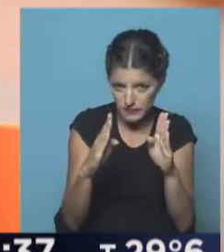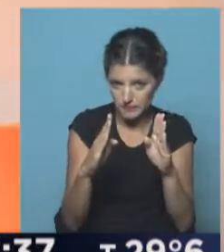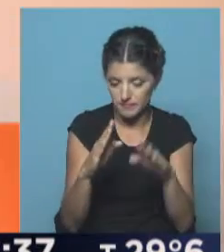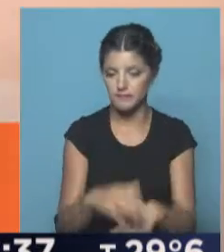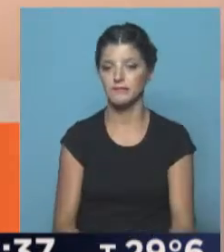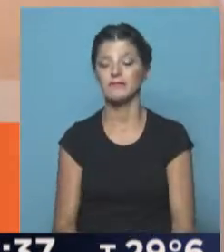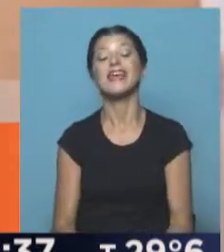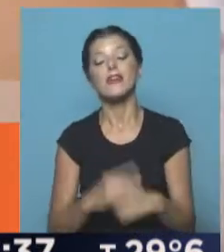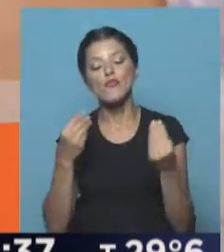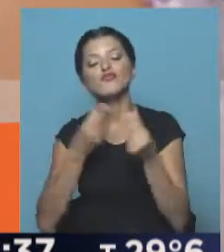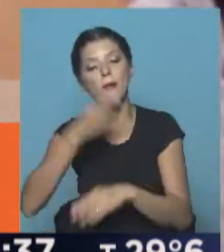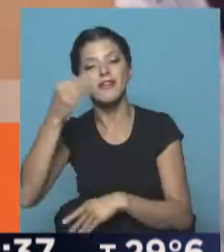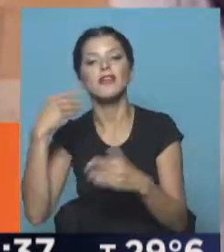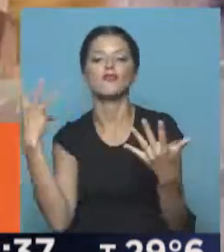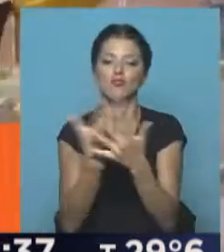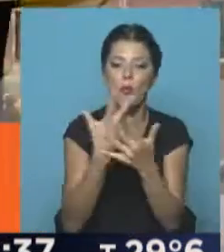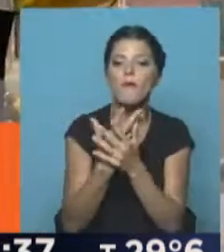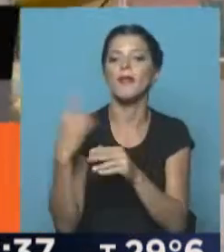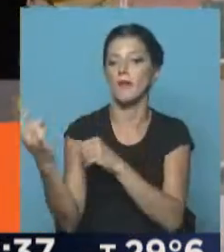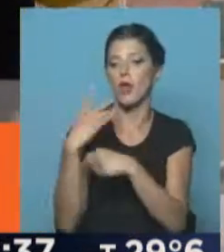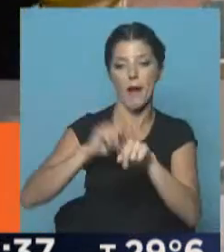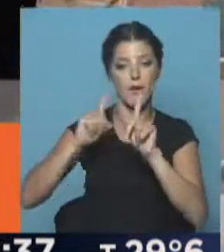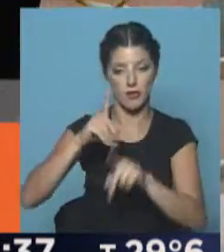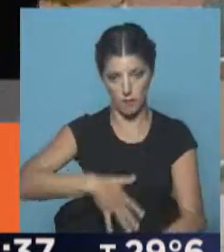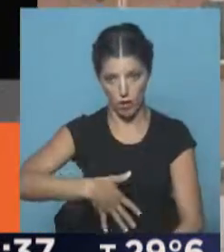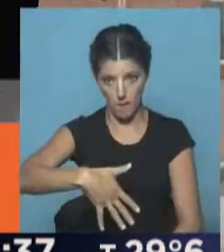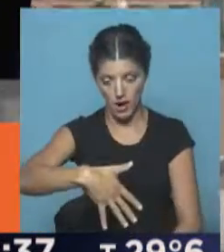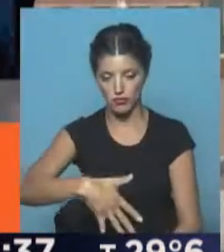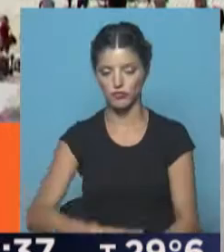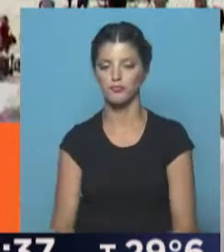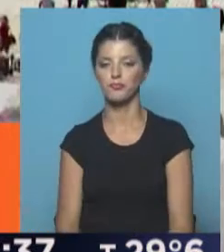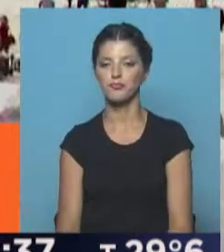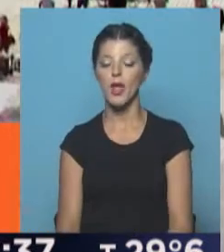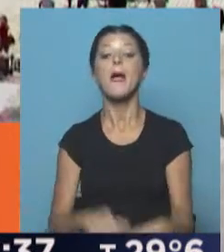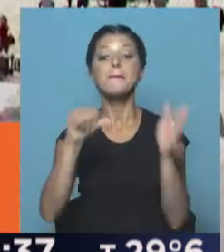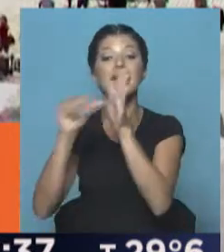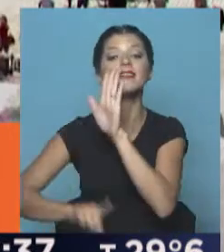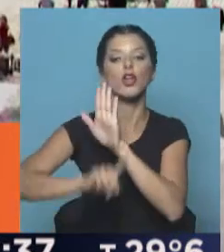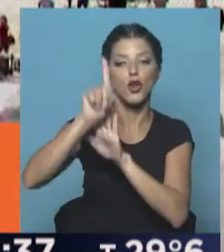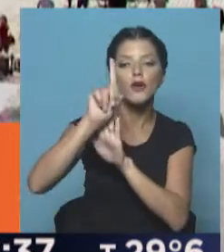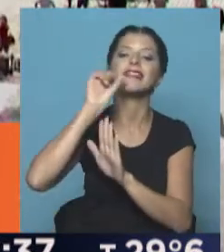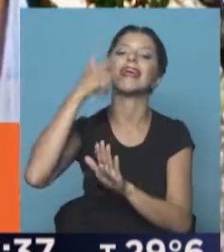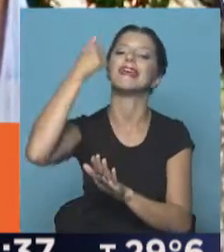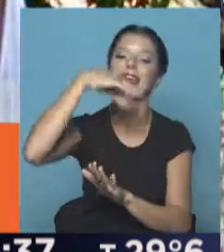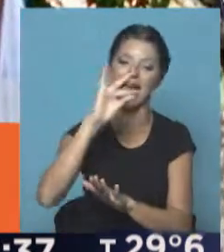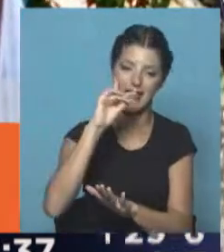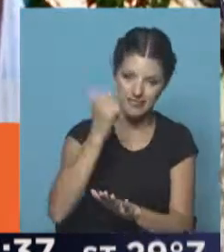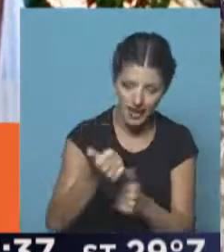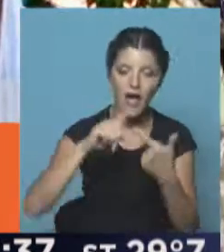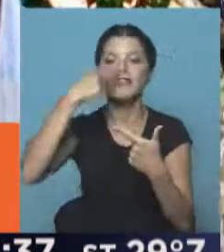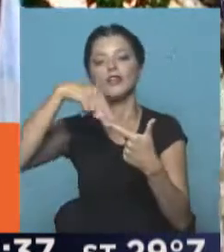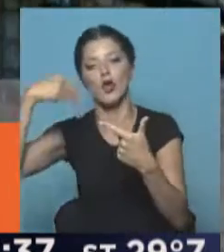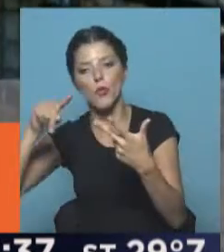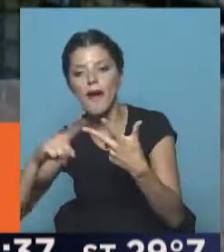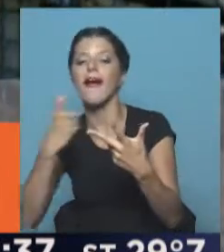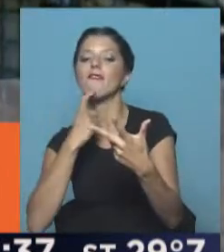expuestas a los despidos durante los embarazos. Los países nórdicos, Islandia, Noruega, Finlandia y